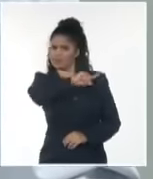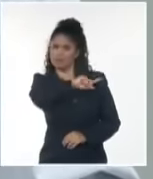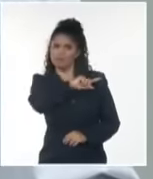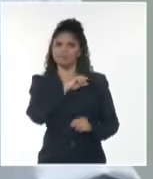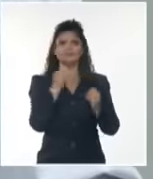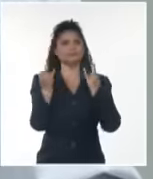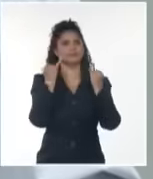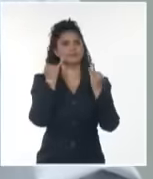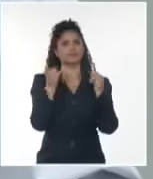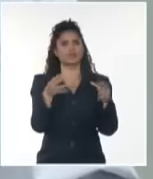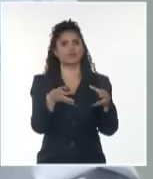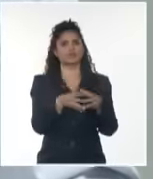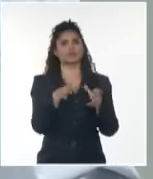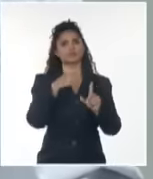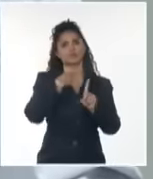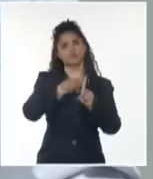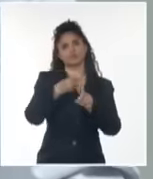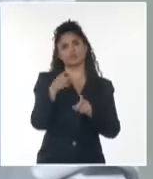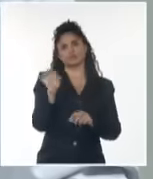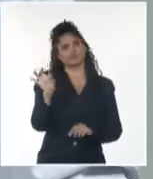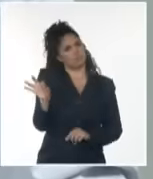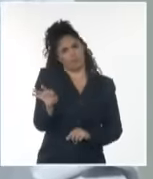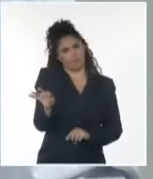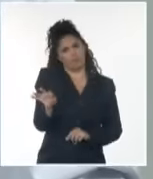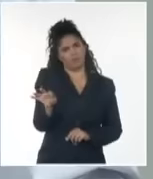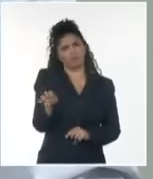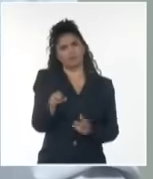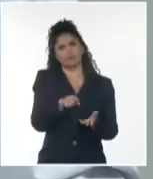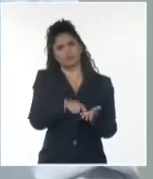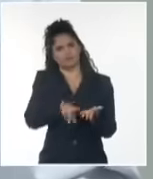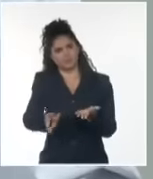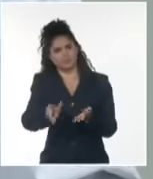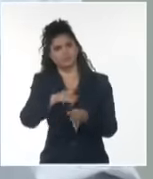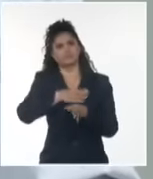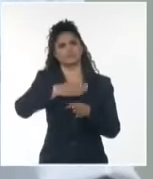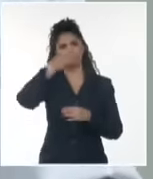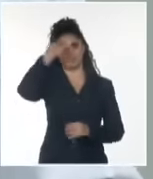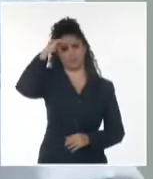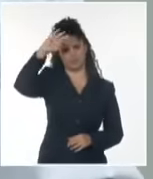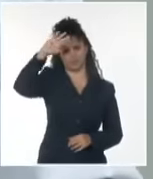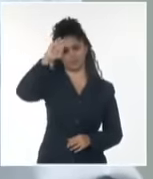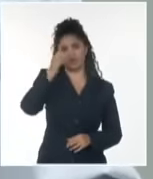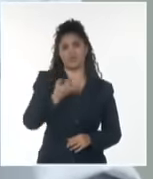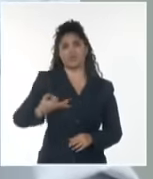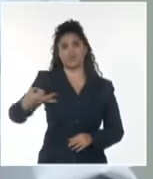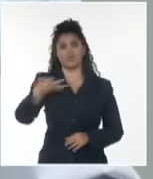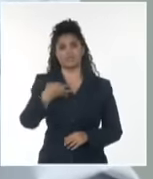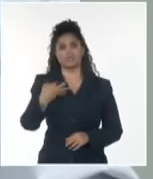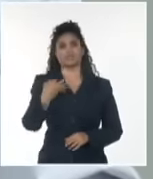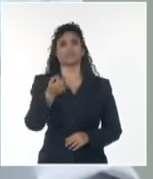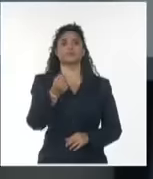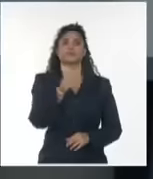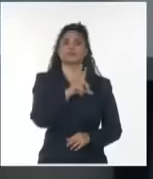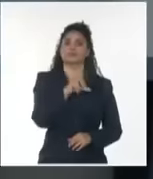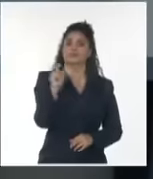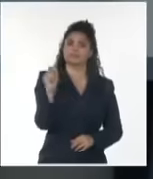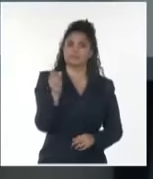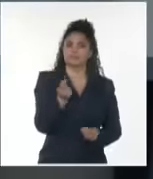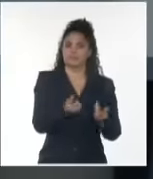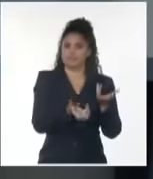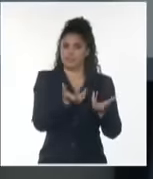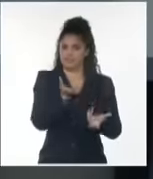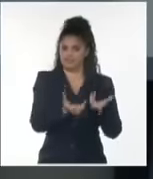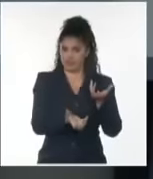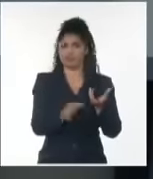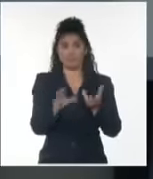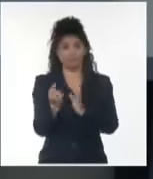grupo de casos, pocos casos, en la provincia de Santiago, en el municipio de Cienfuegos. Ya casos confirmados. Confirmados. Por laboratorio.